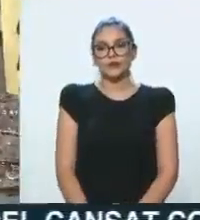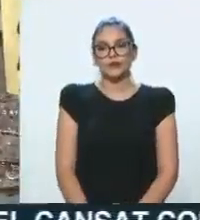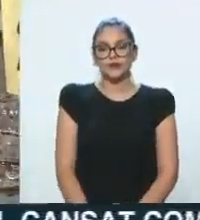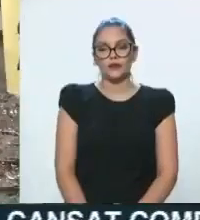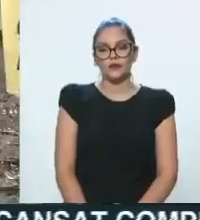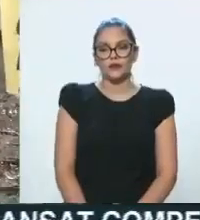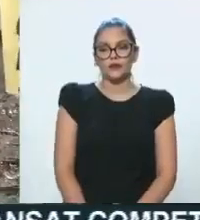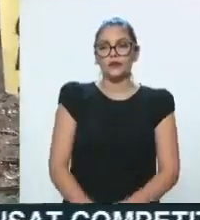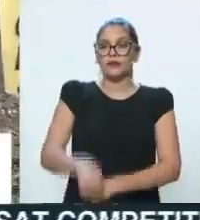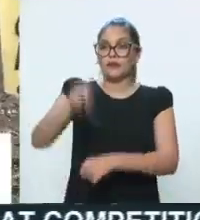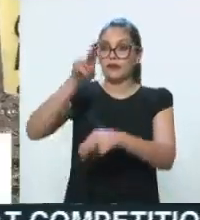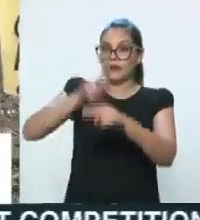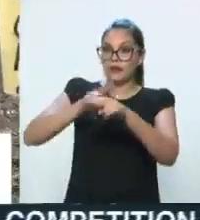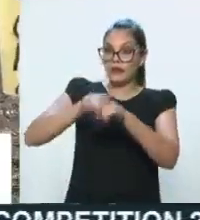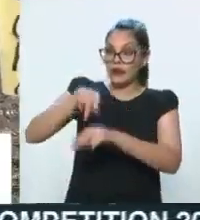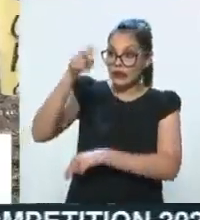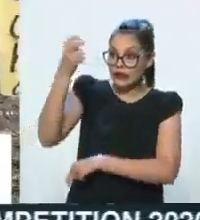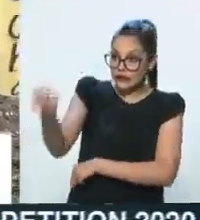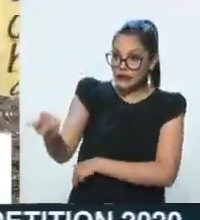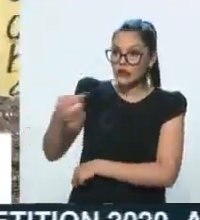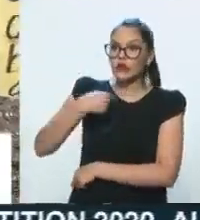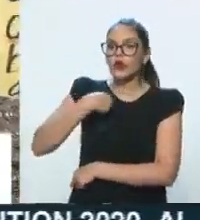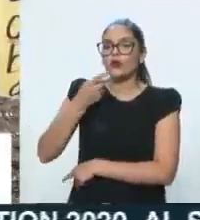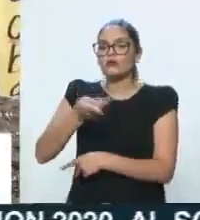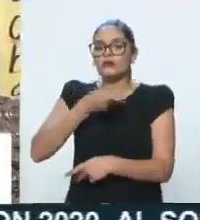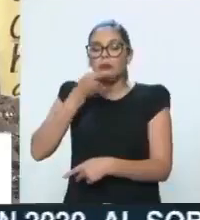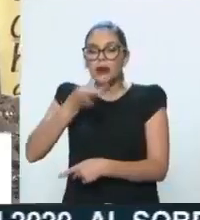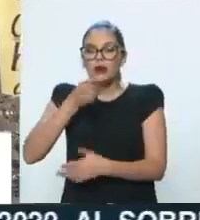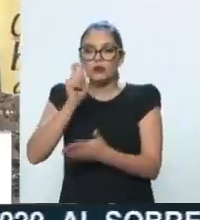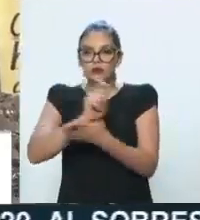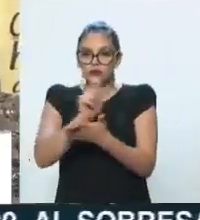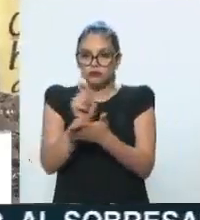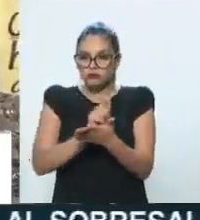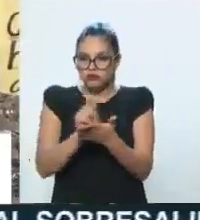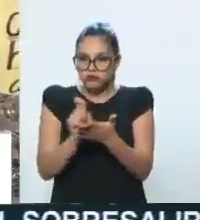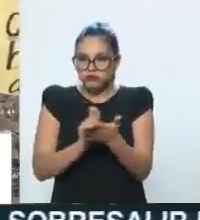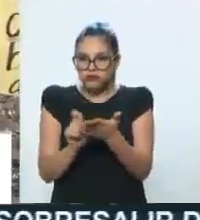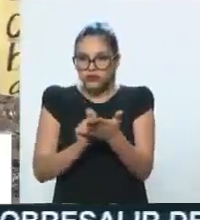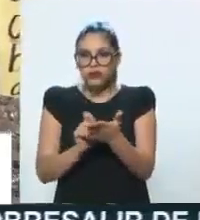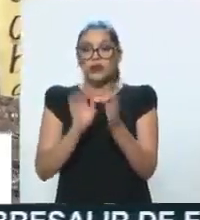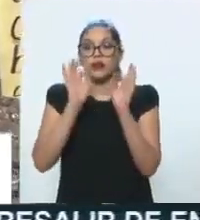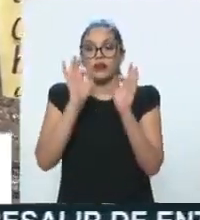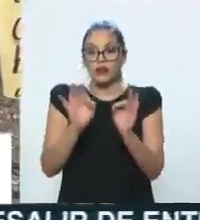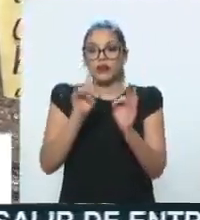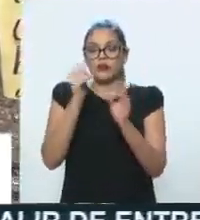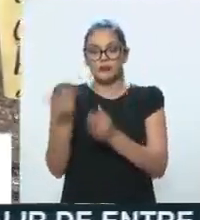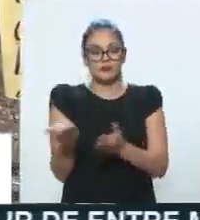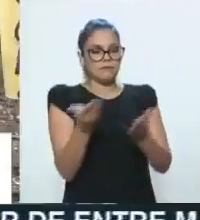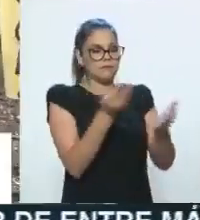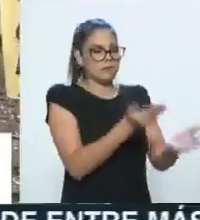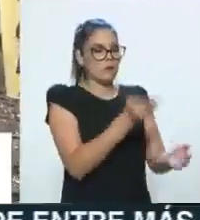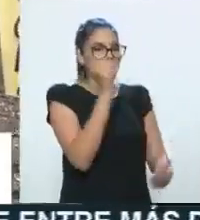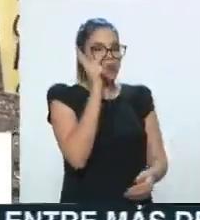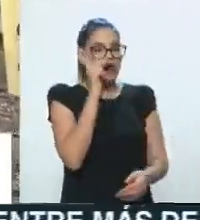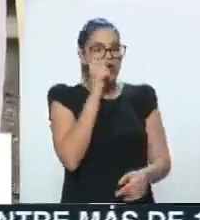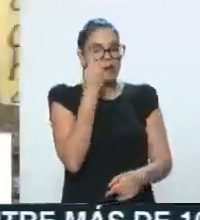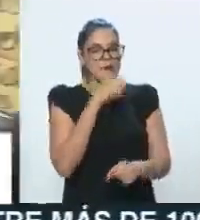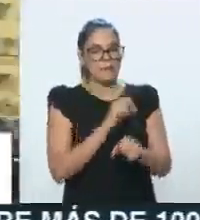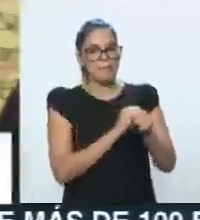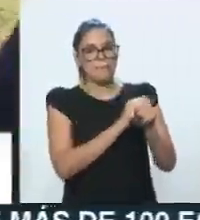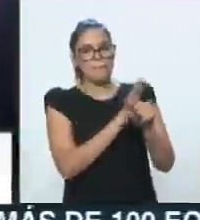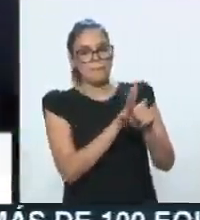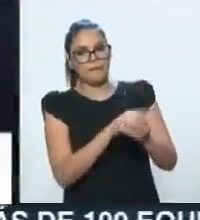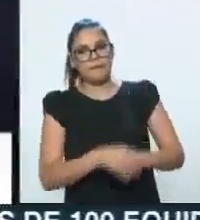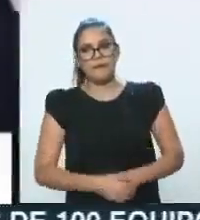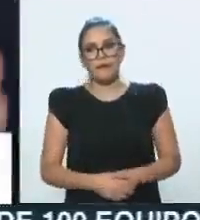Nos sentamos allá, les hacemos el cuestionario, estudio epidemiológico y después los pasamos a hacer la muestra COVID. Ok, se dividen en